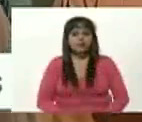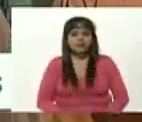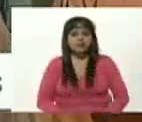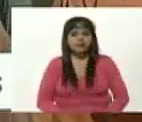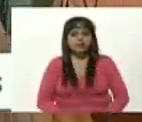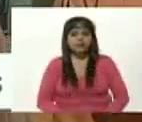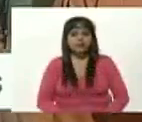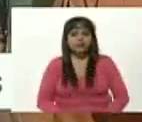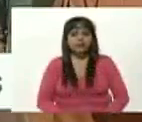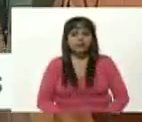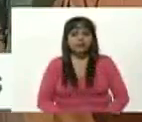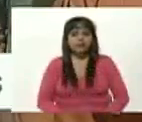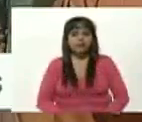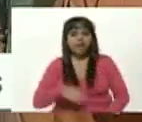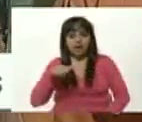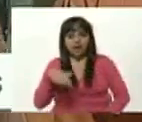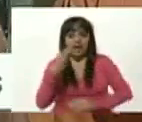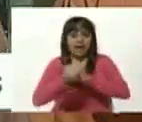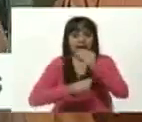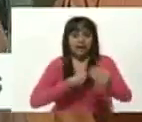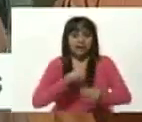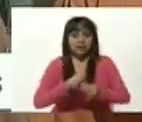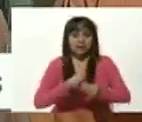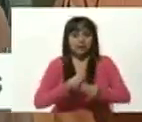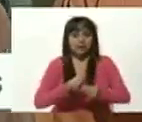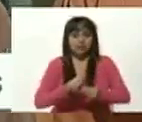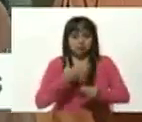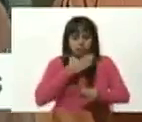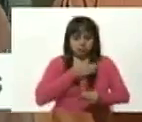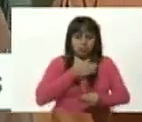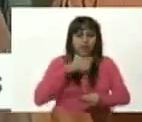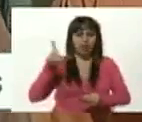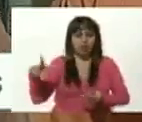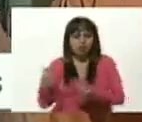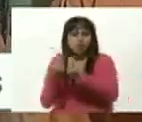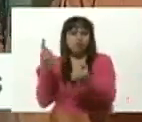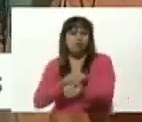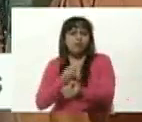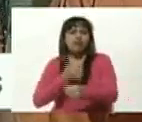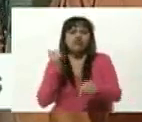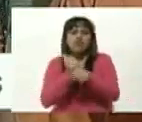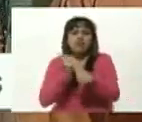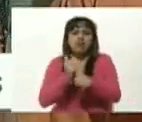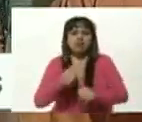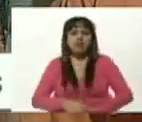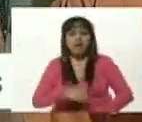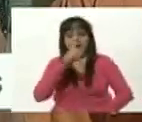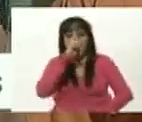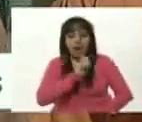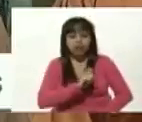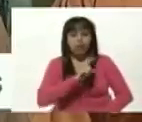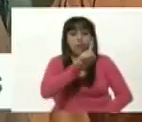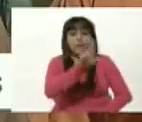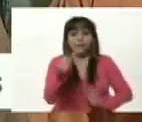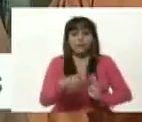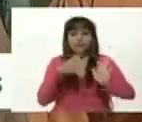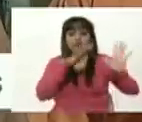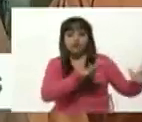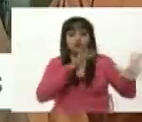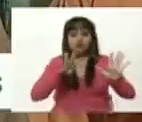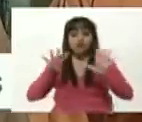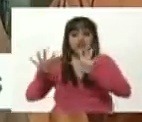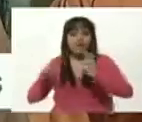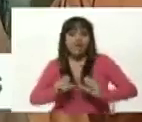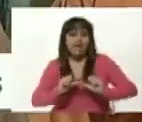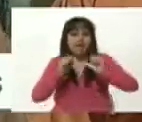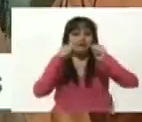productor de Agrofinca Sala, que la llevamos a cabo mi hermano y mi persona. Ya comenzamos en el año 1999, presidente, con